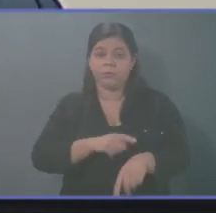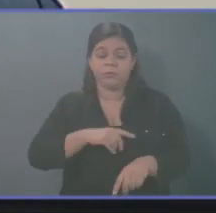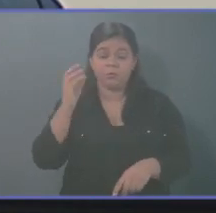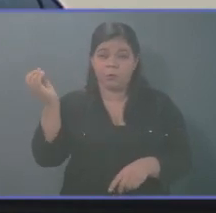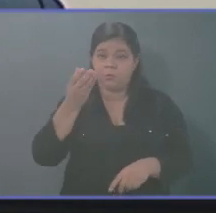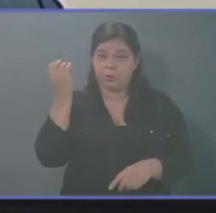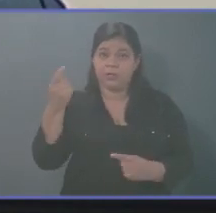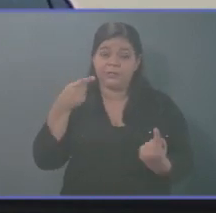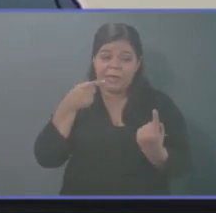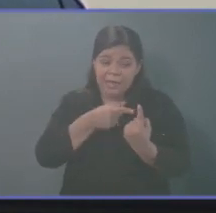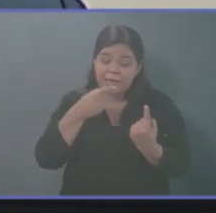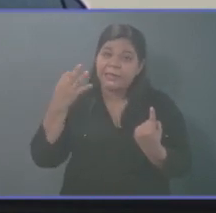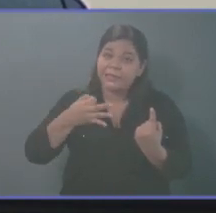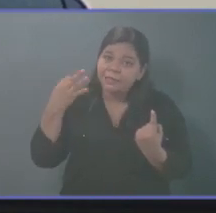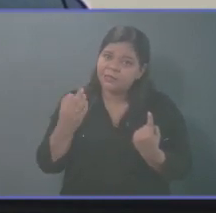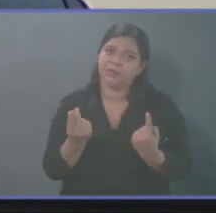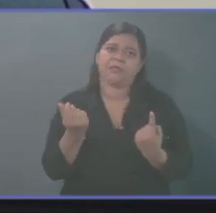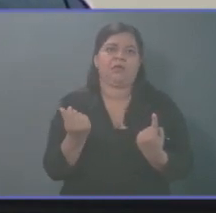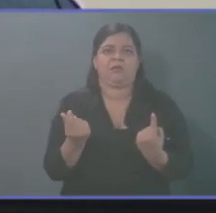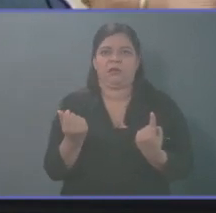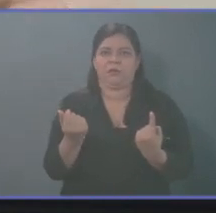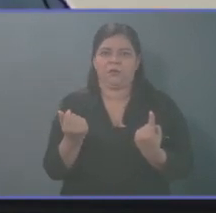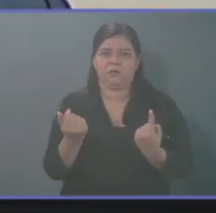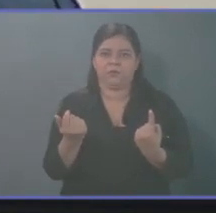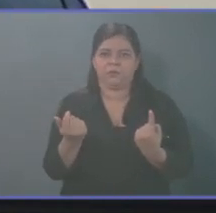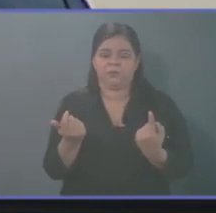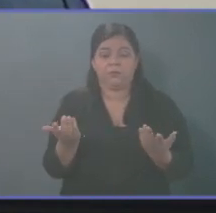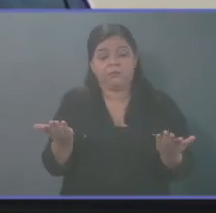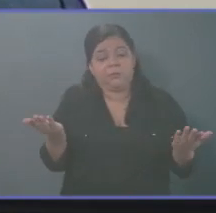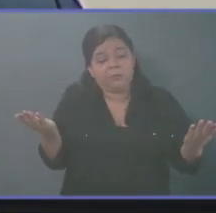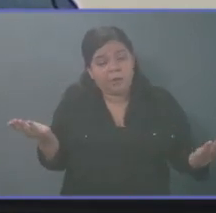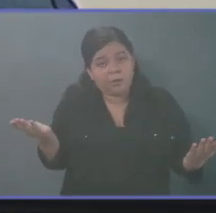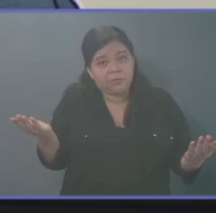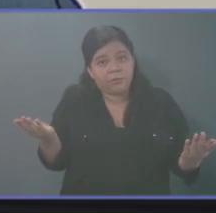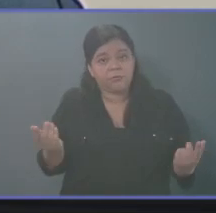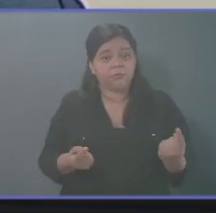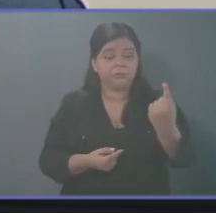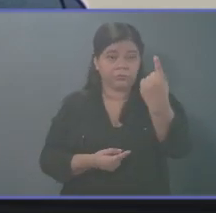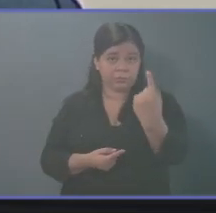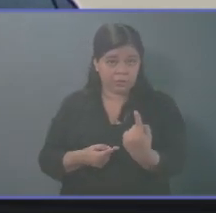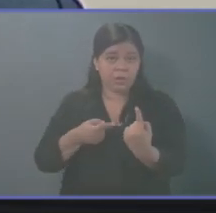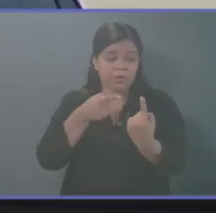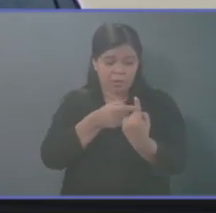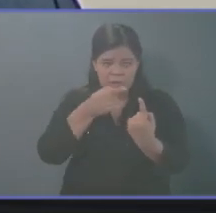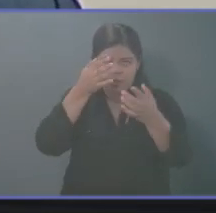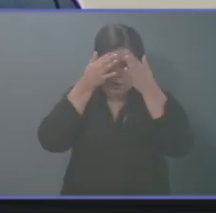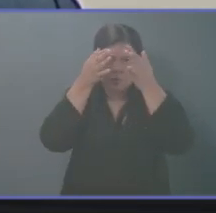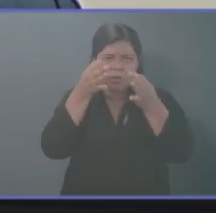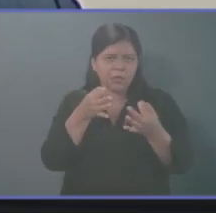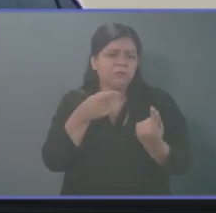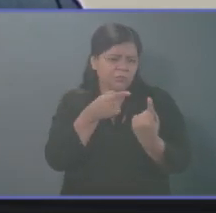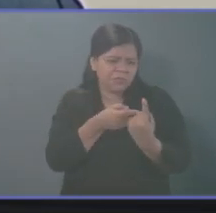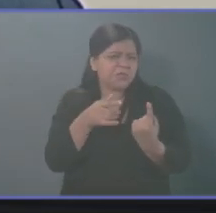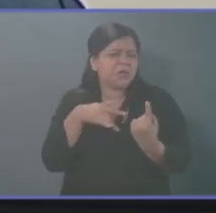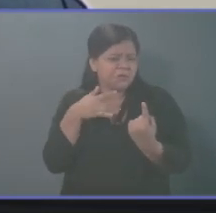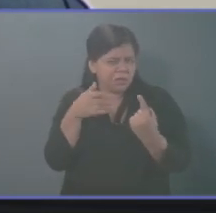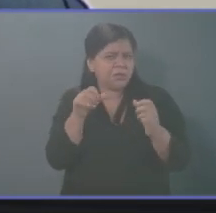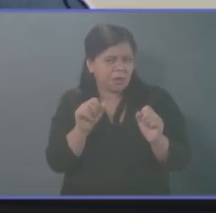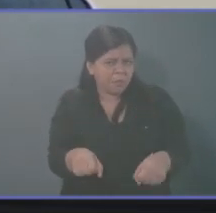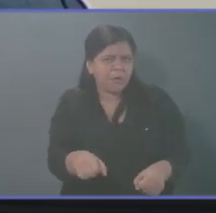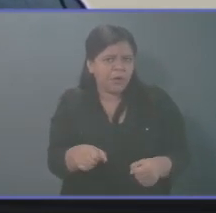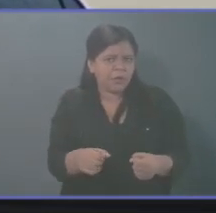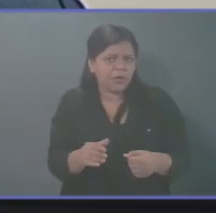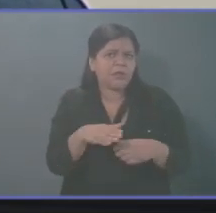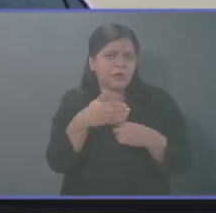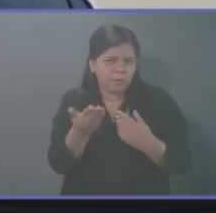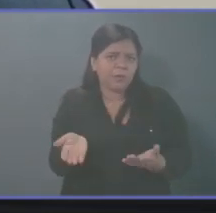que necesita es liquidez. Pero si el trabajador decide y tiene las condiciones para